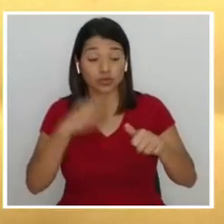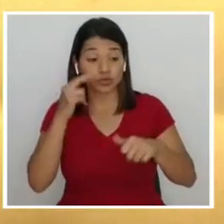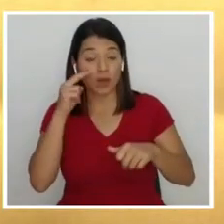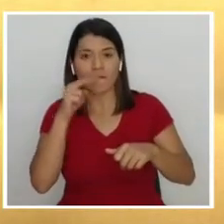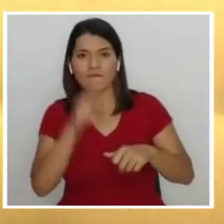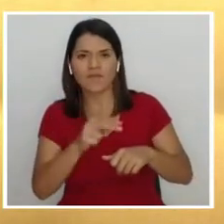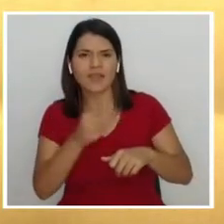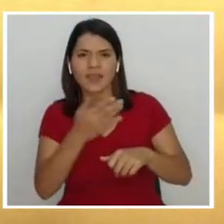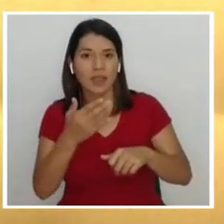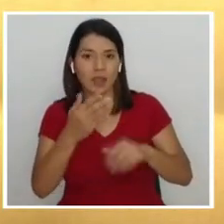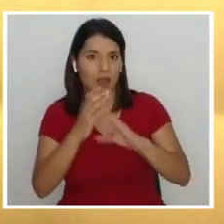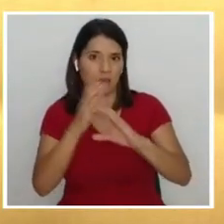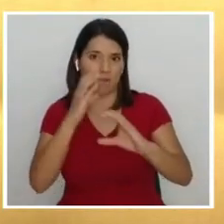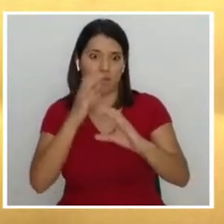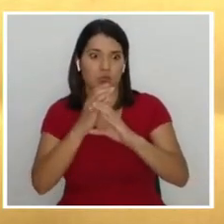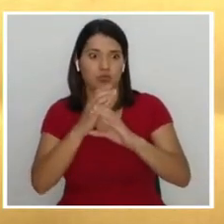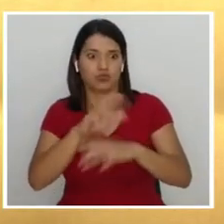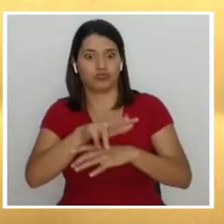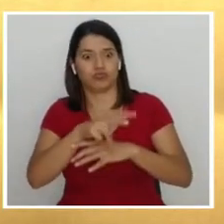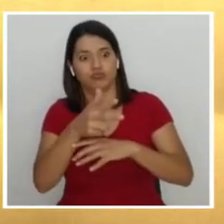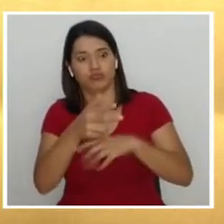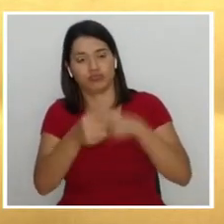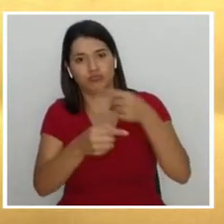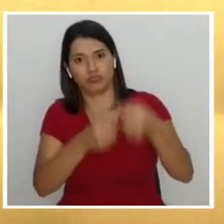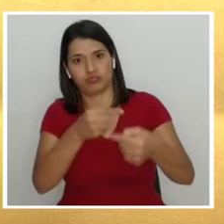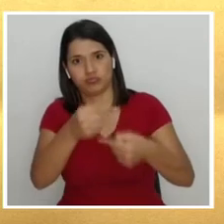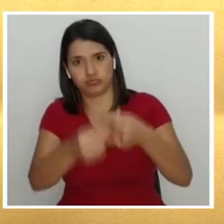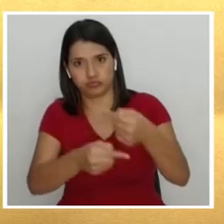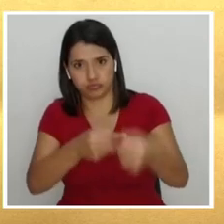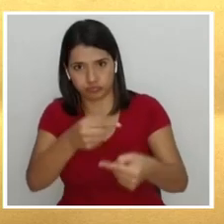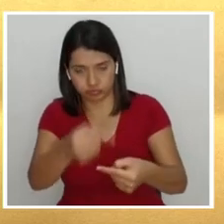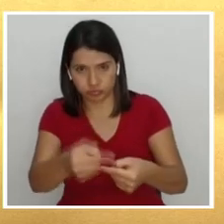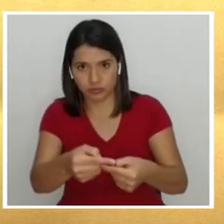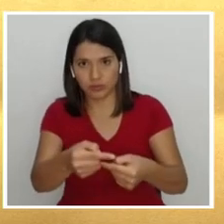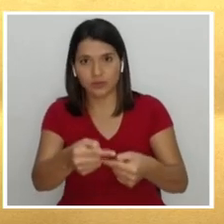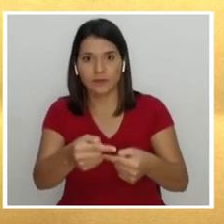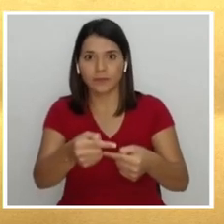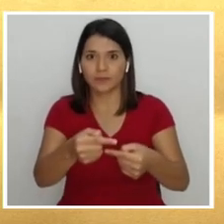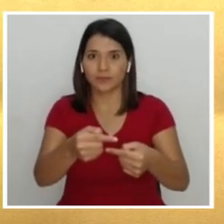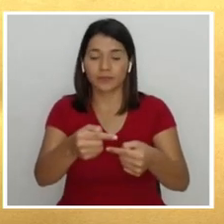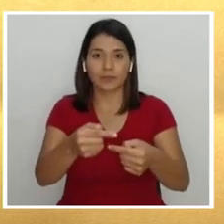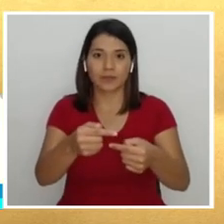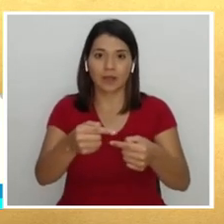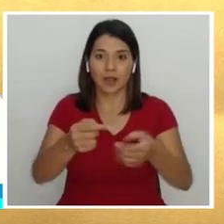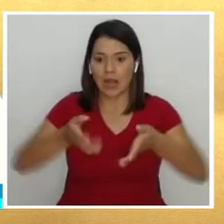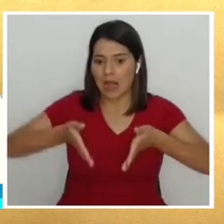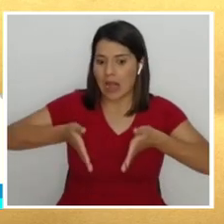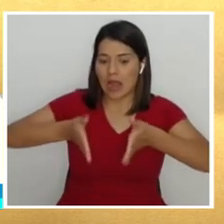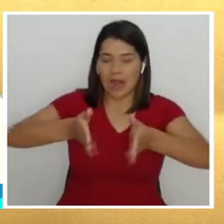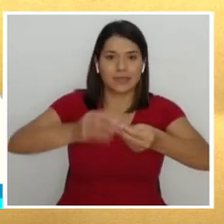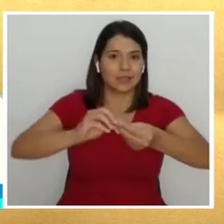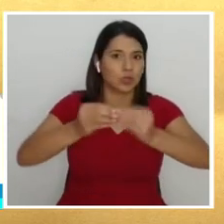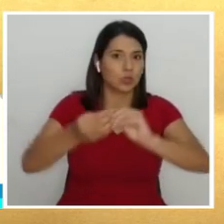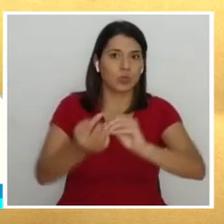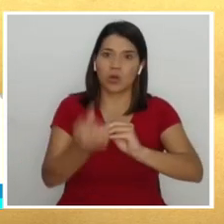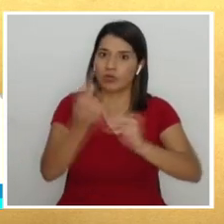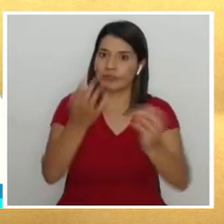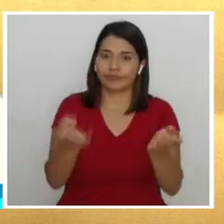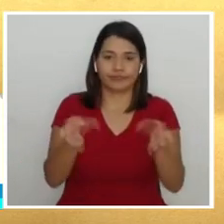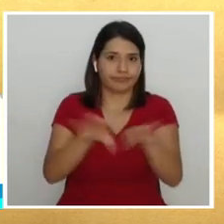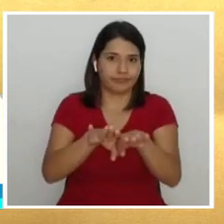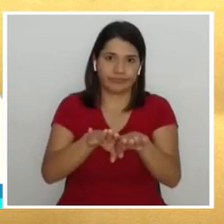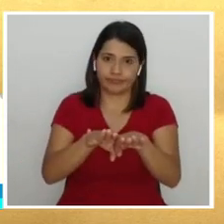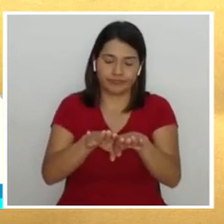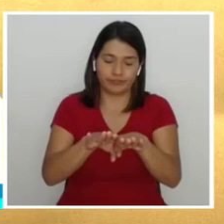deslizamiento que obstaculizaba completamente la carretera, la ruta 1 de Cambronero. Y me